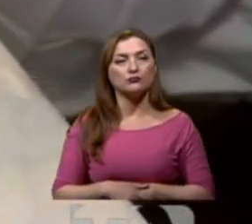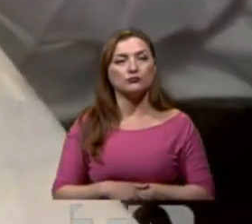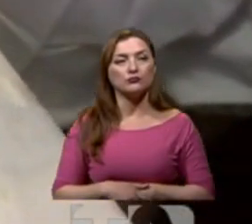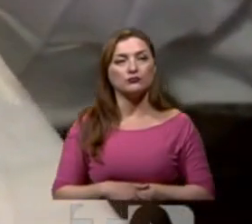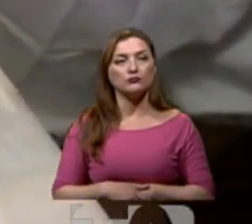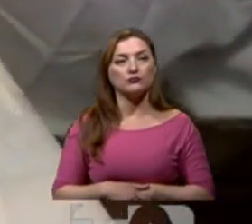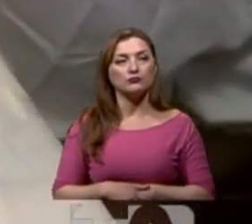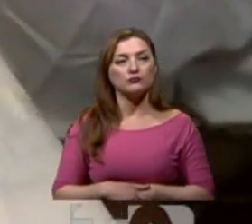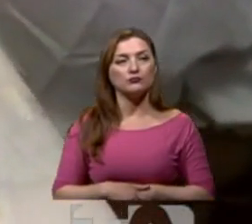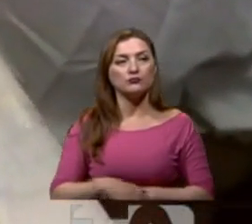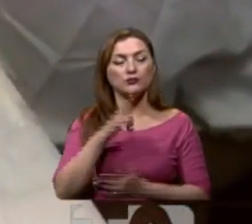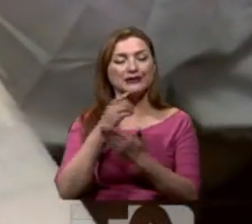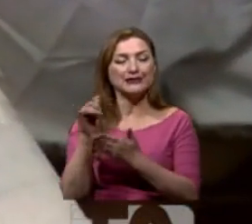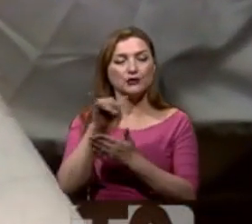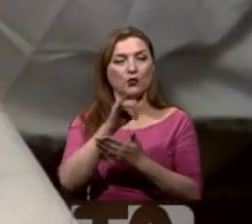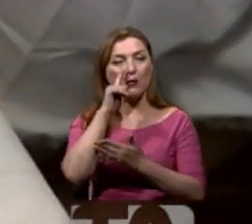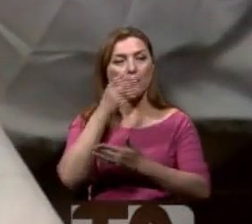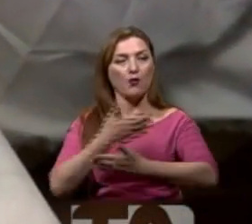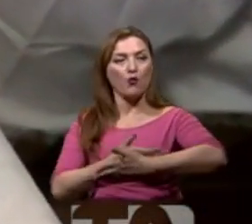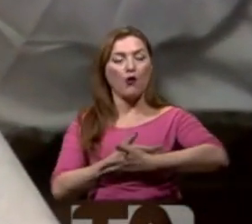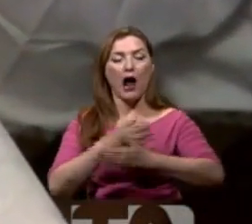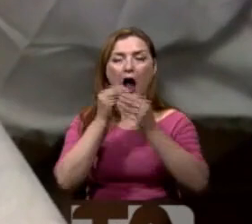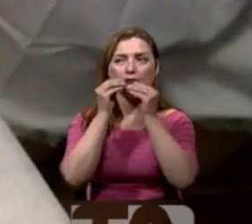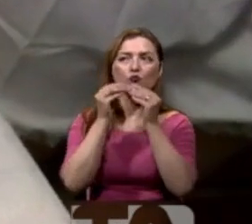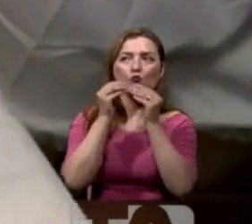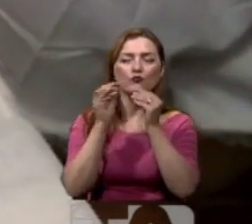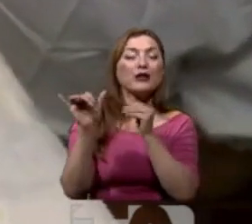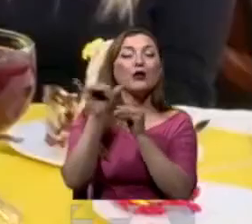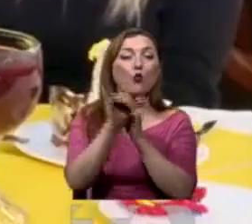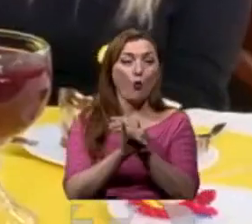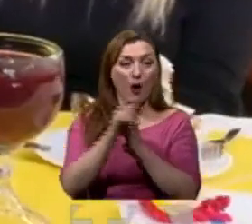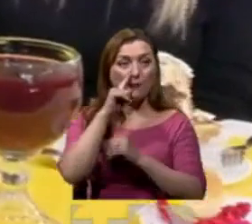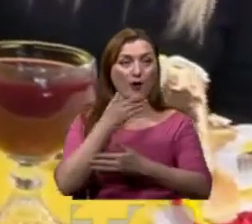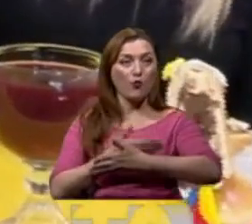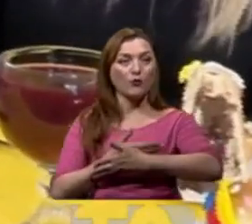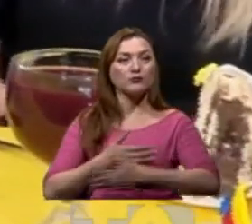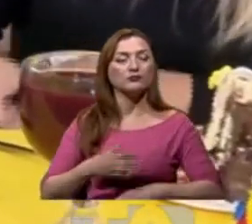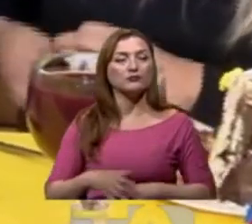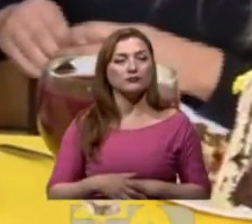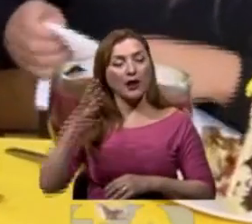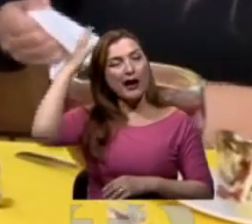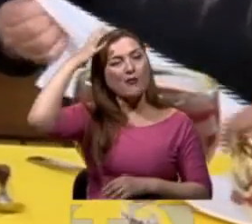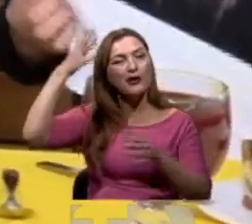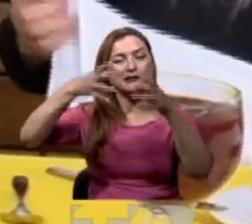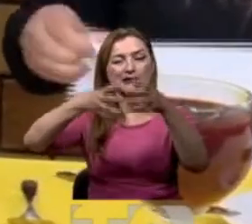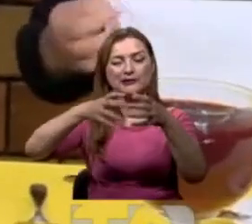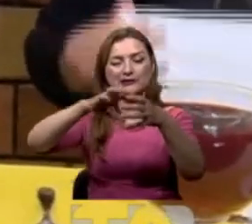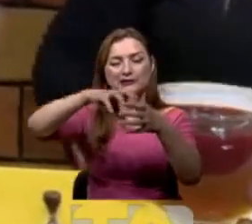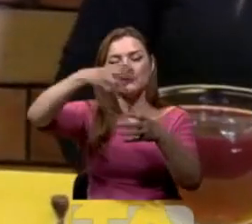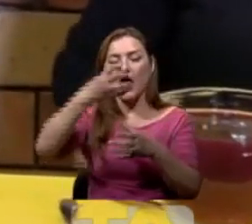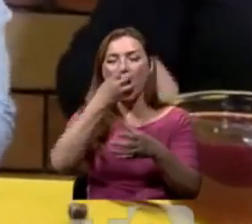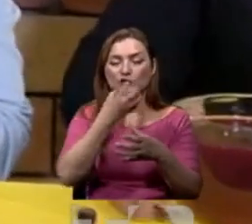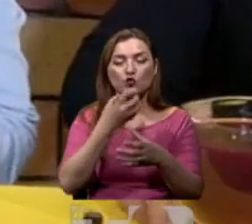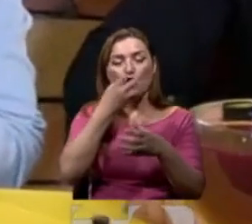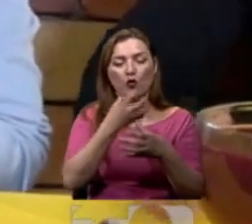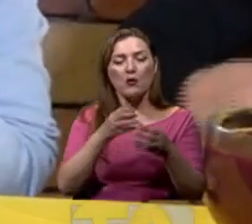Con la forma de las guaguas de pan, con el sabor de guaguas de pan. Entonces la cabeza es un pan botón igual, con masa brioche, y la peluca es de